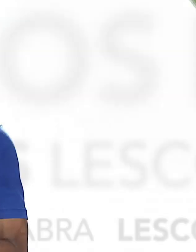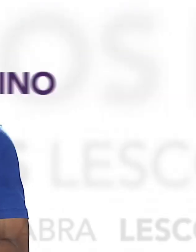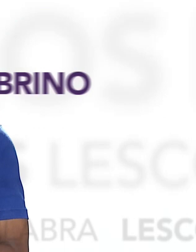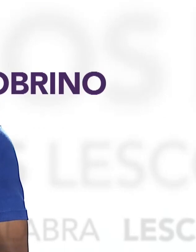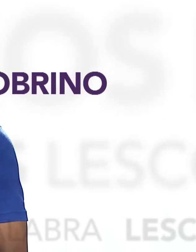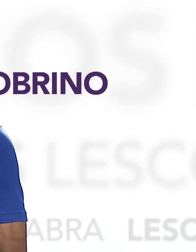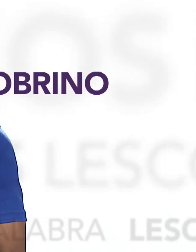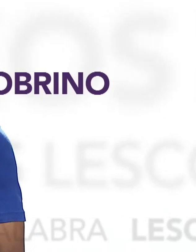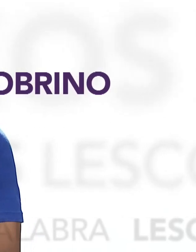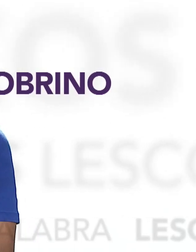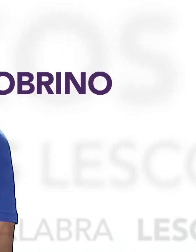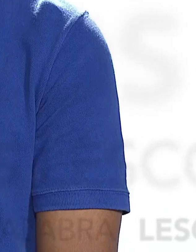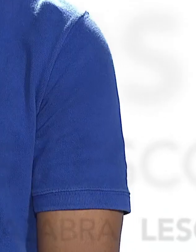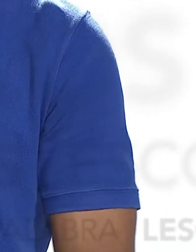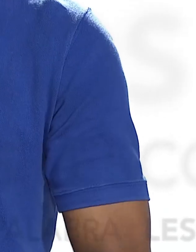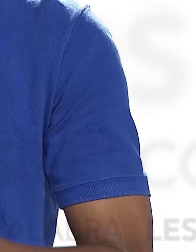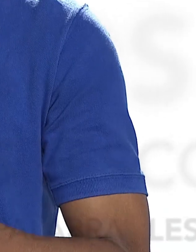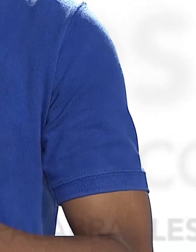sobrino